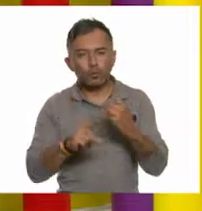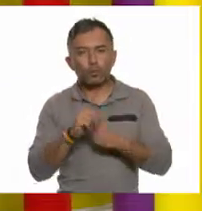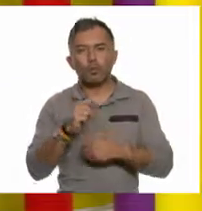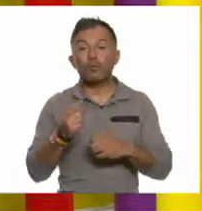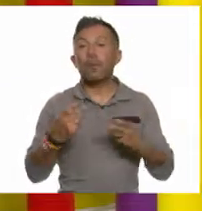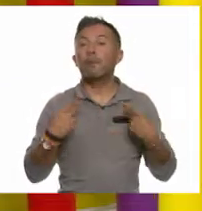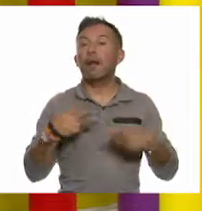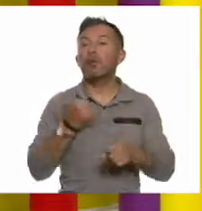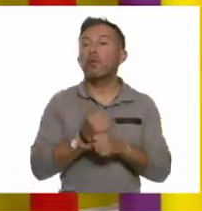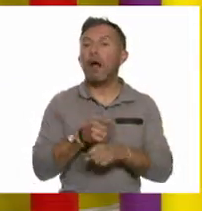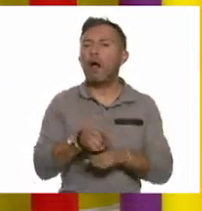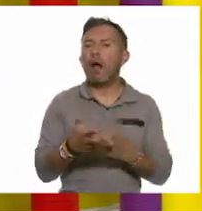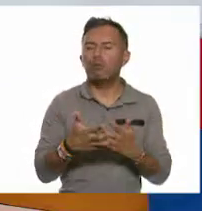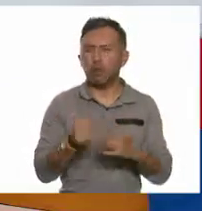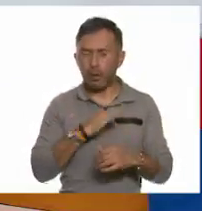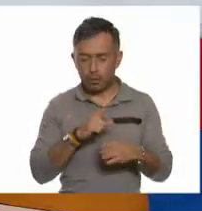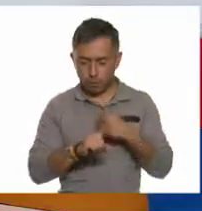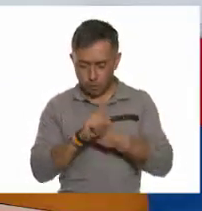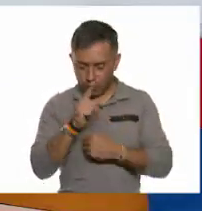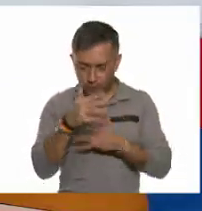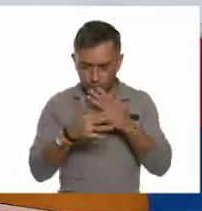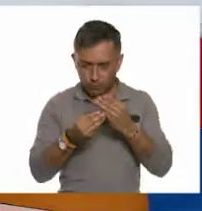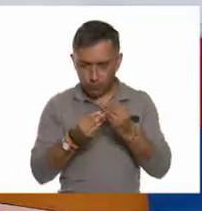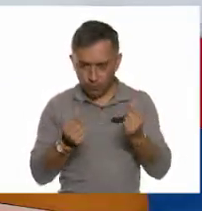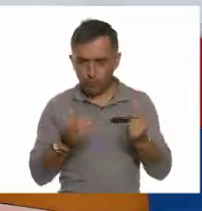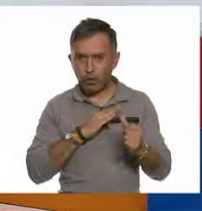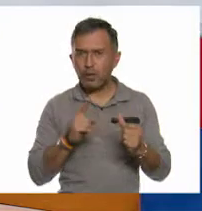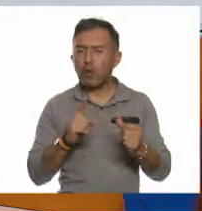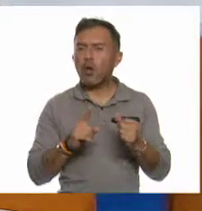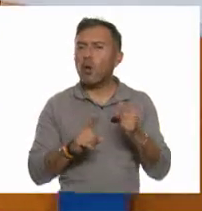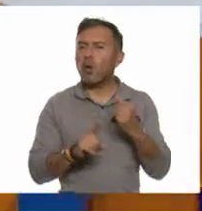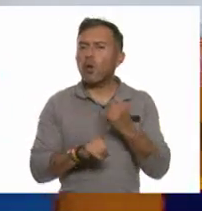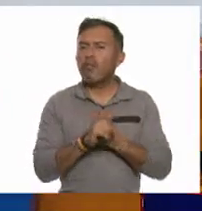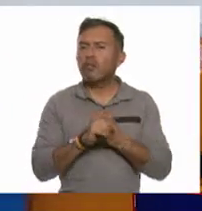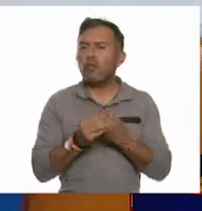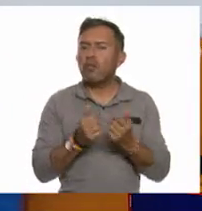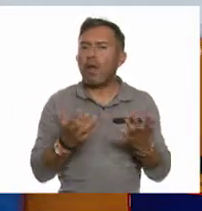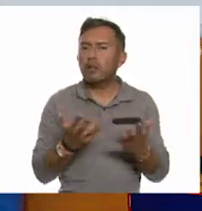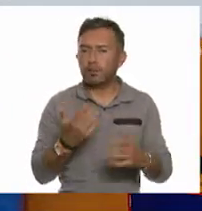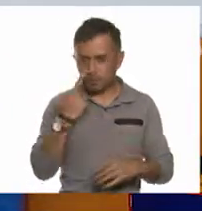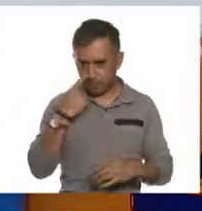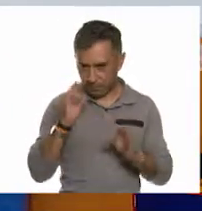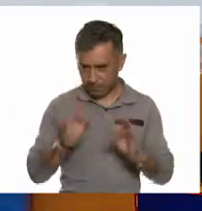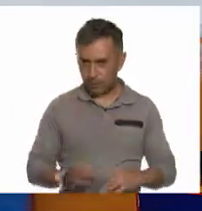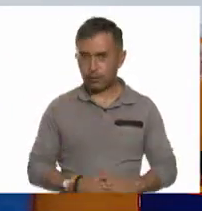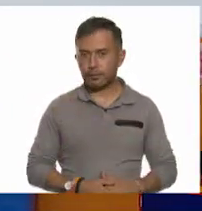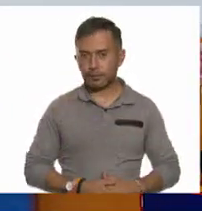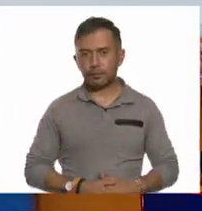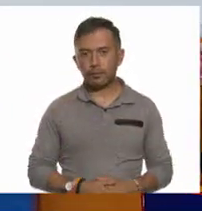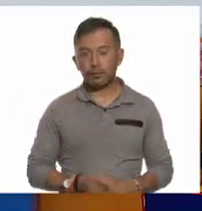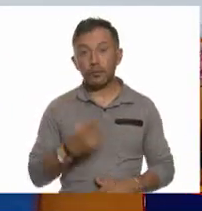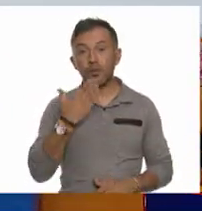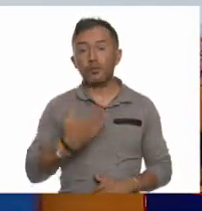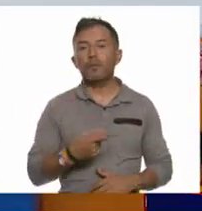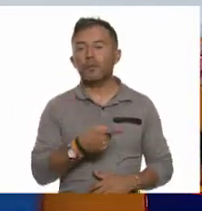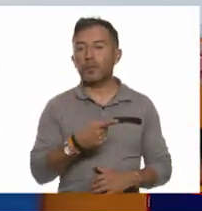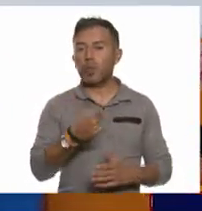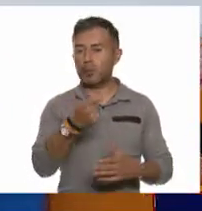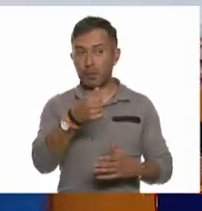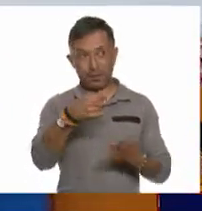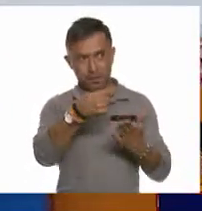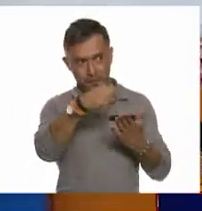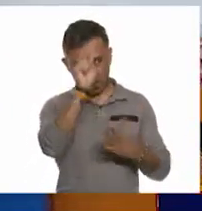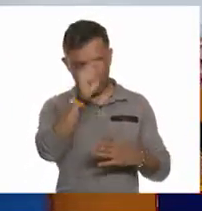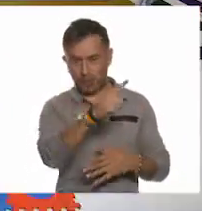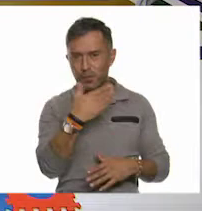los personajes para resolver esto, ¿no? Para enfrentarse al conflicto. Perfecto. Muy bien, Mariana. Tienes una primer palomita. Muy